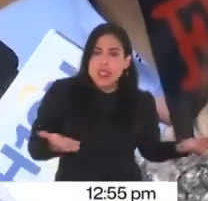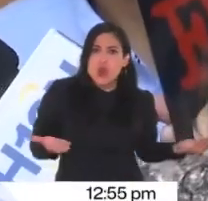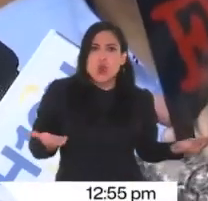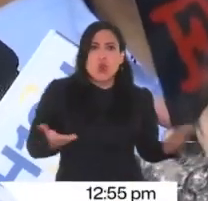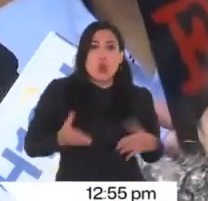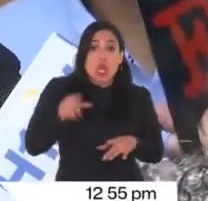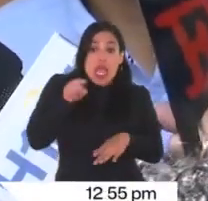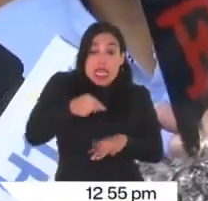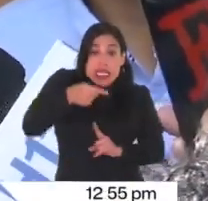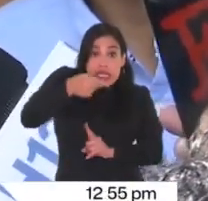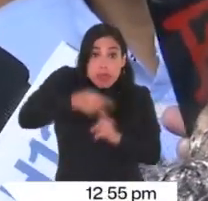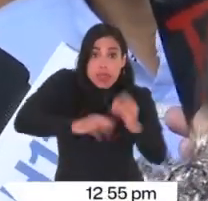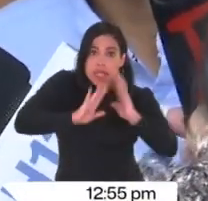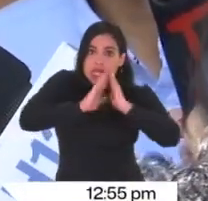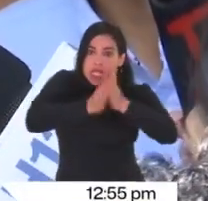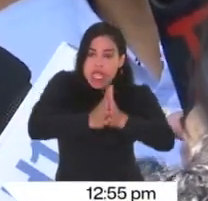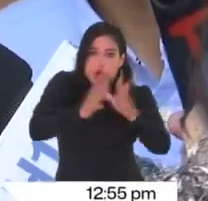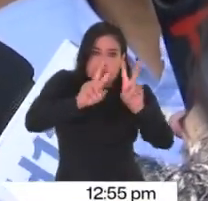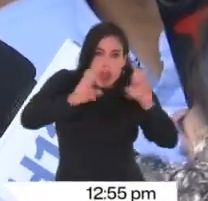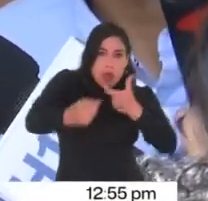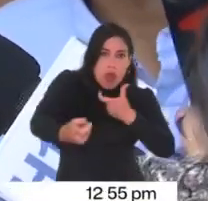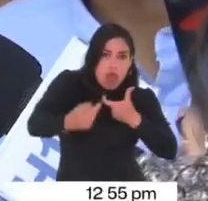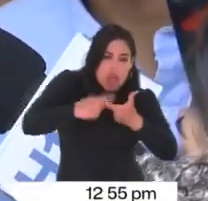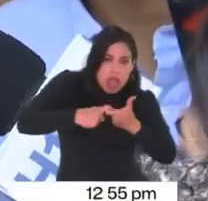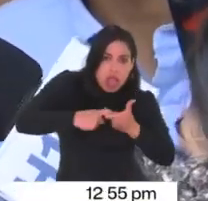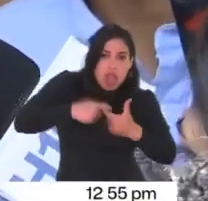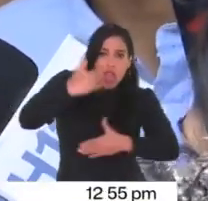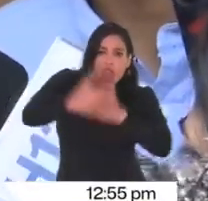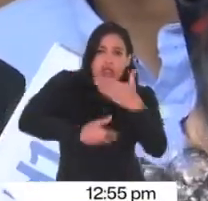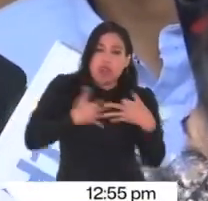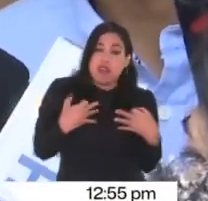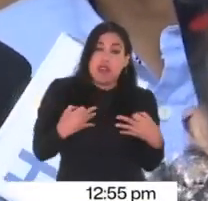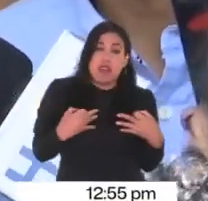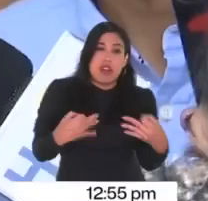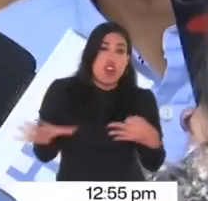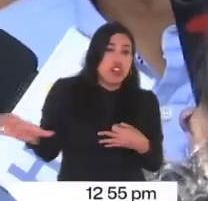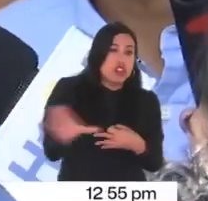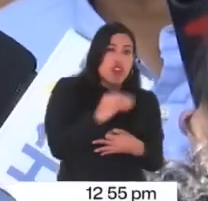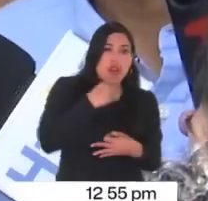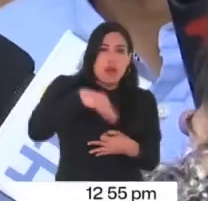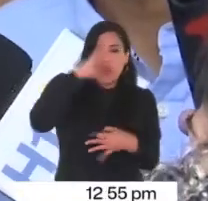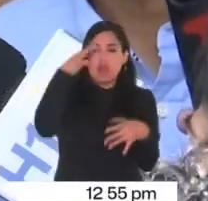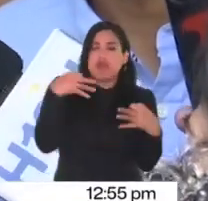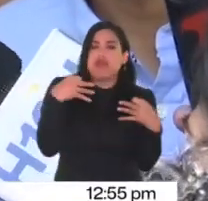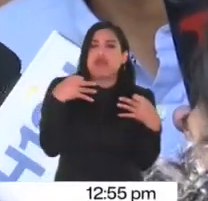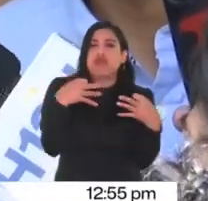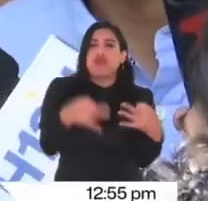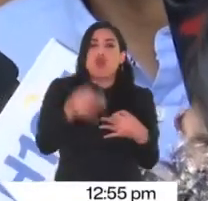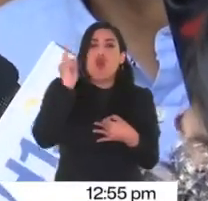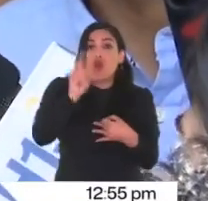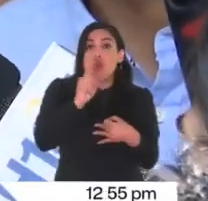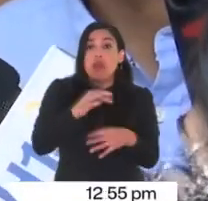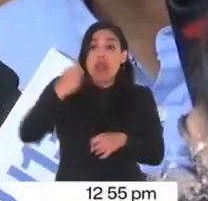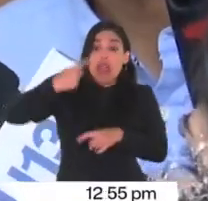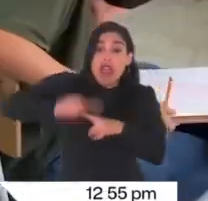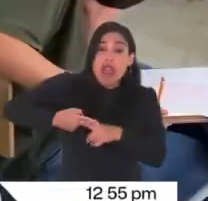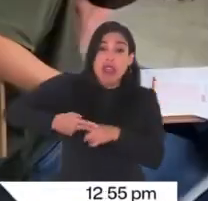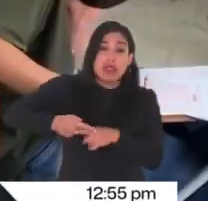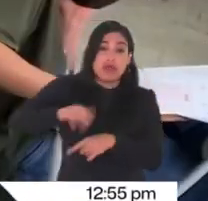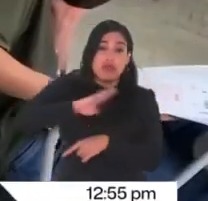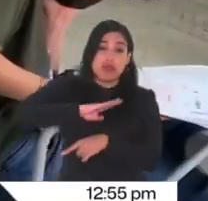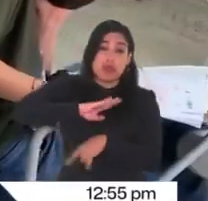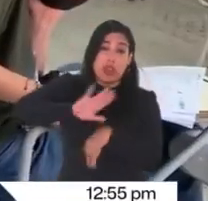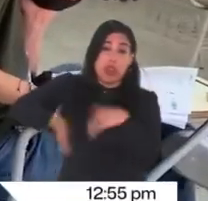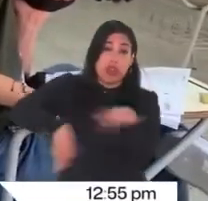ese proceso de matrícula se dificultó en toda la ciudad. ¿Por qué? Porque dejaron eso hecho un desastre.